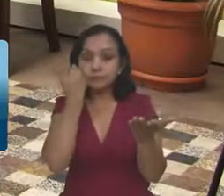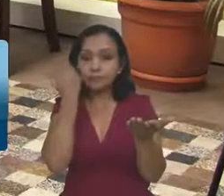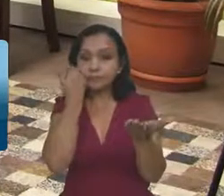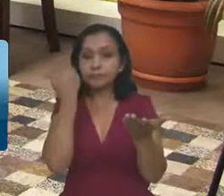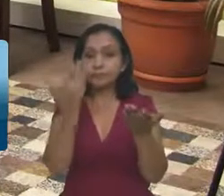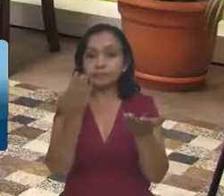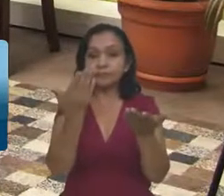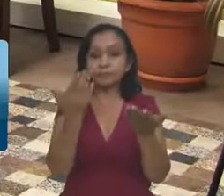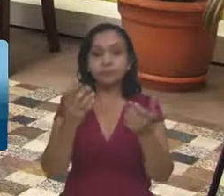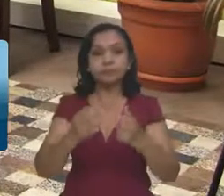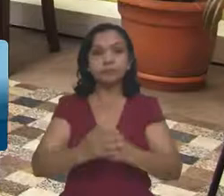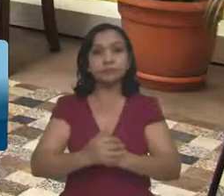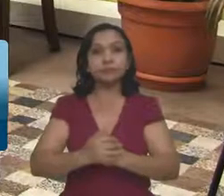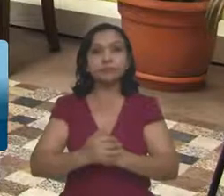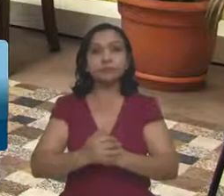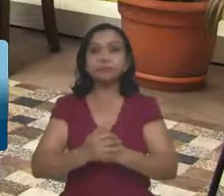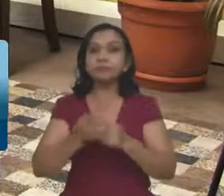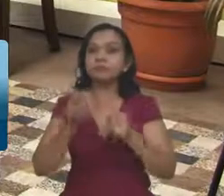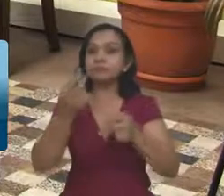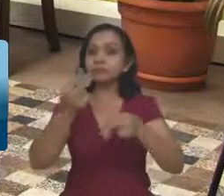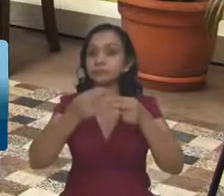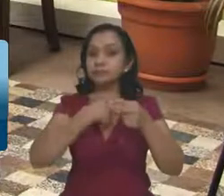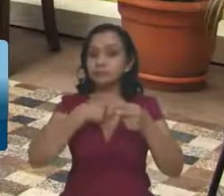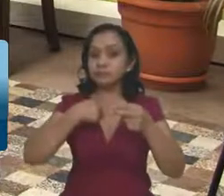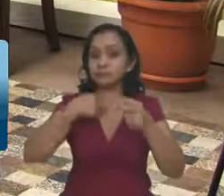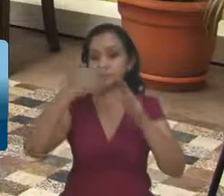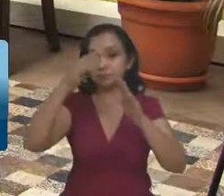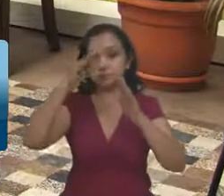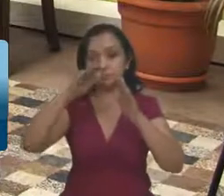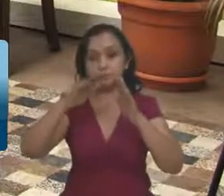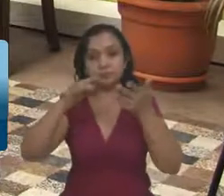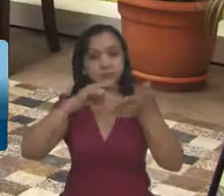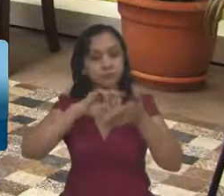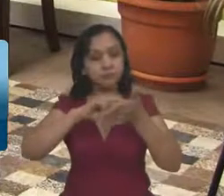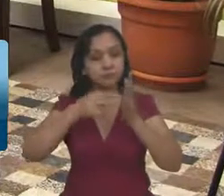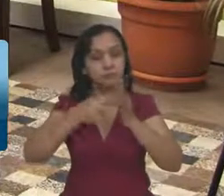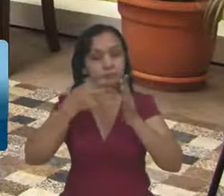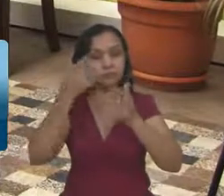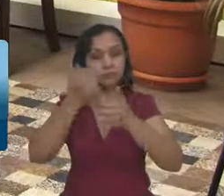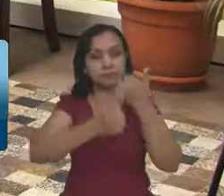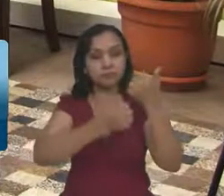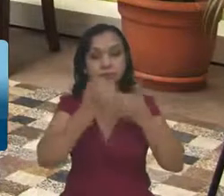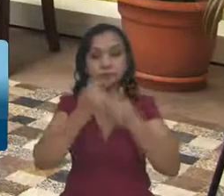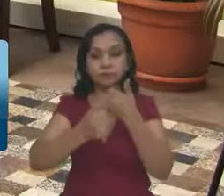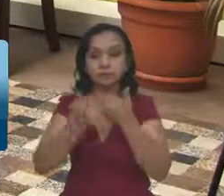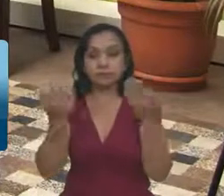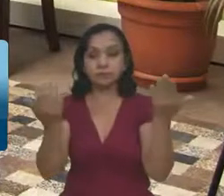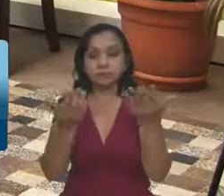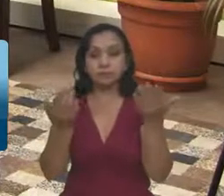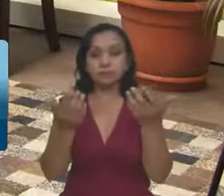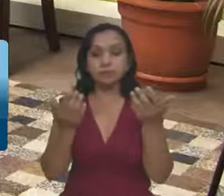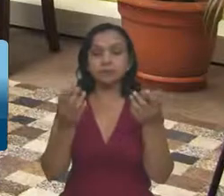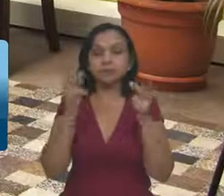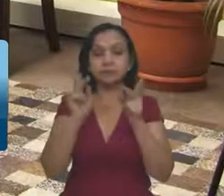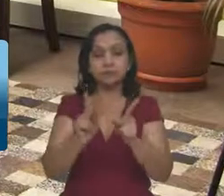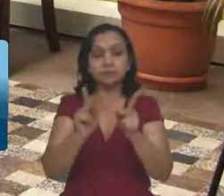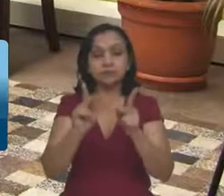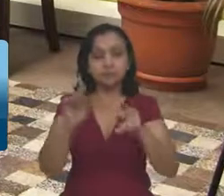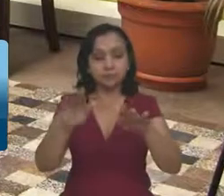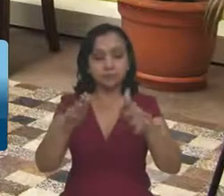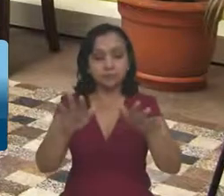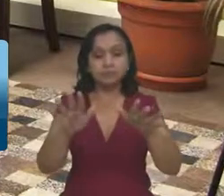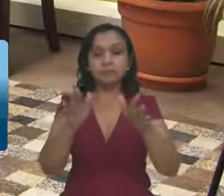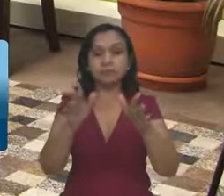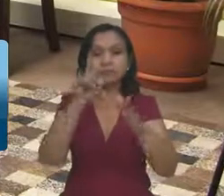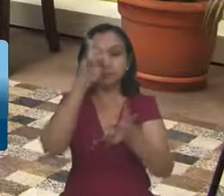ejemplo, mecánico, disminuye, o sea, disminuye lo que es la efectividad de la transmisión nerviosa,